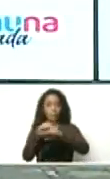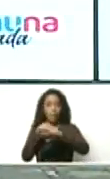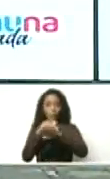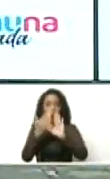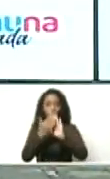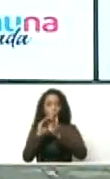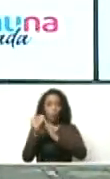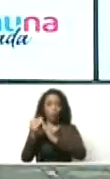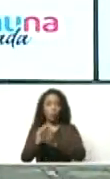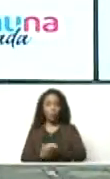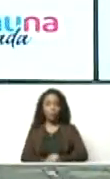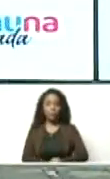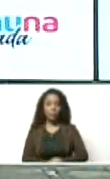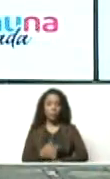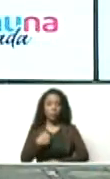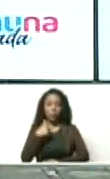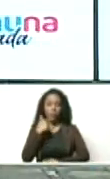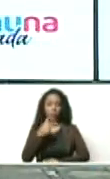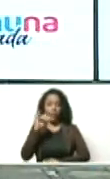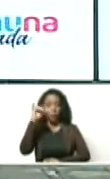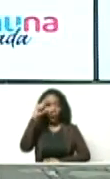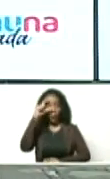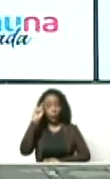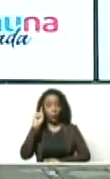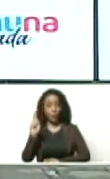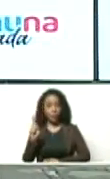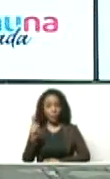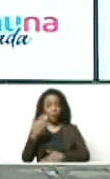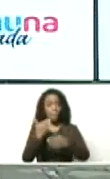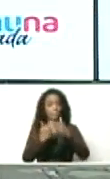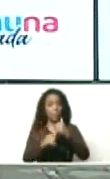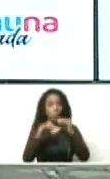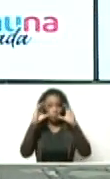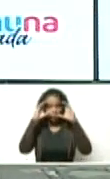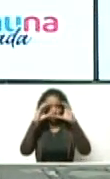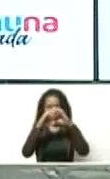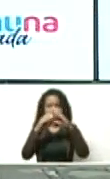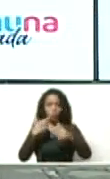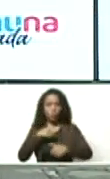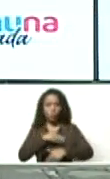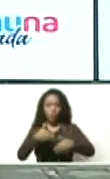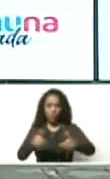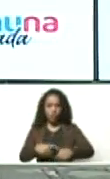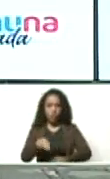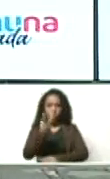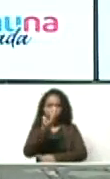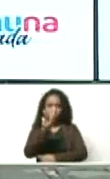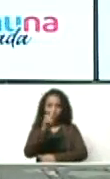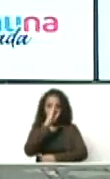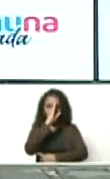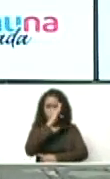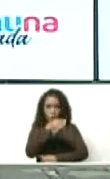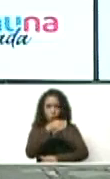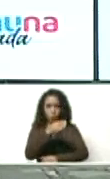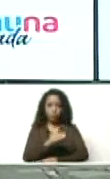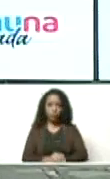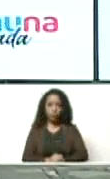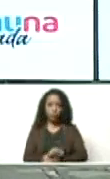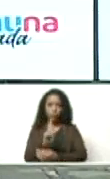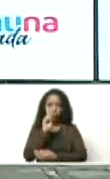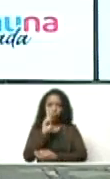Comuna, le dije a Riaza, vamos a concentrar nuestros esfuerzos en 2 direcciones.